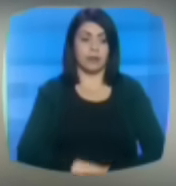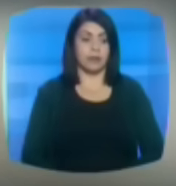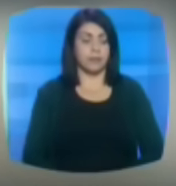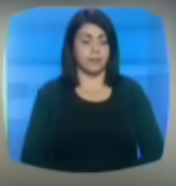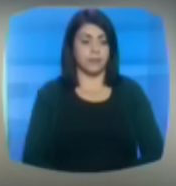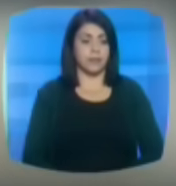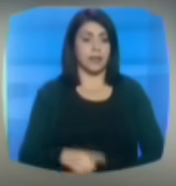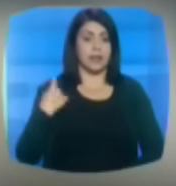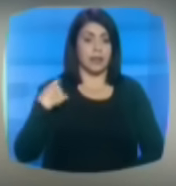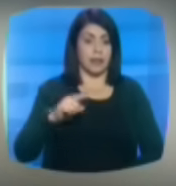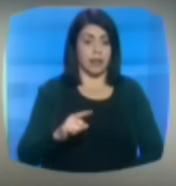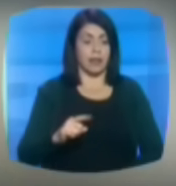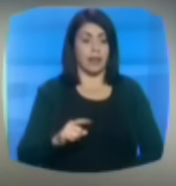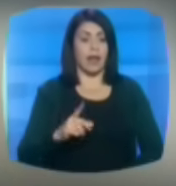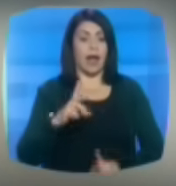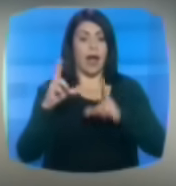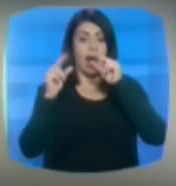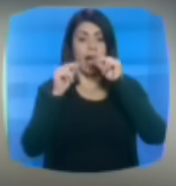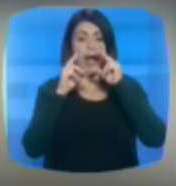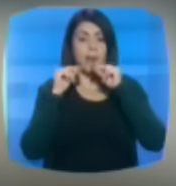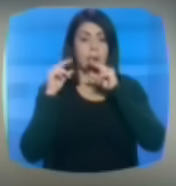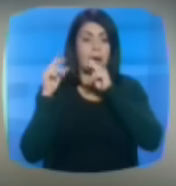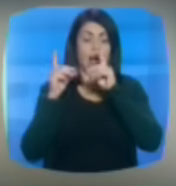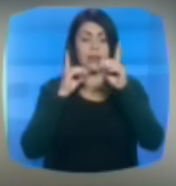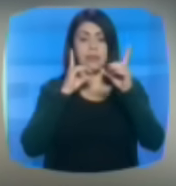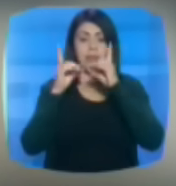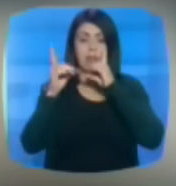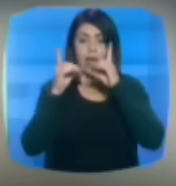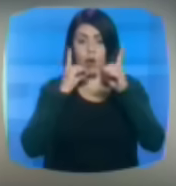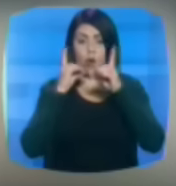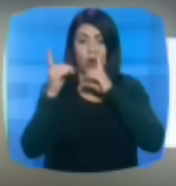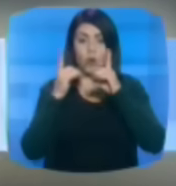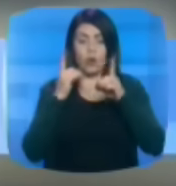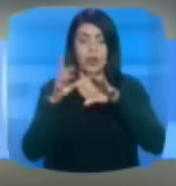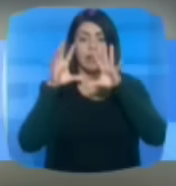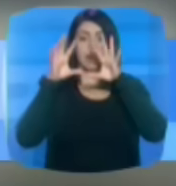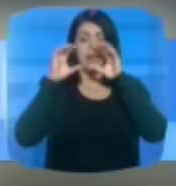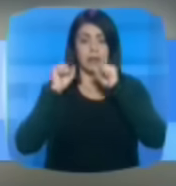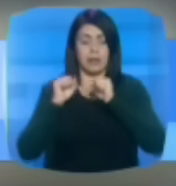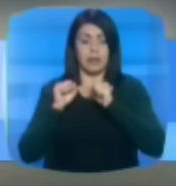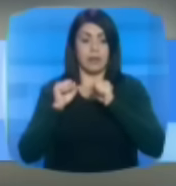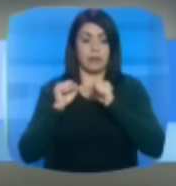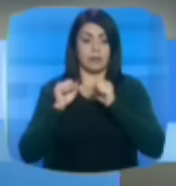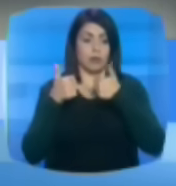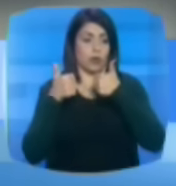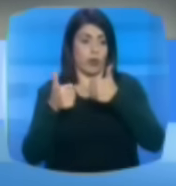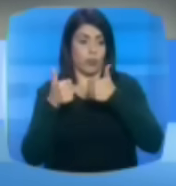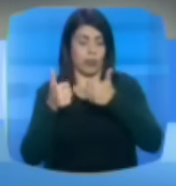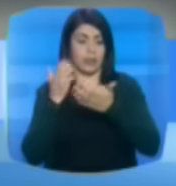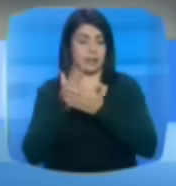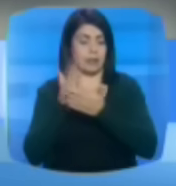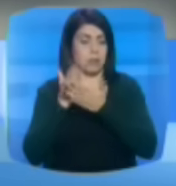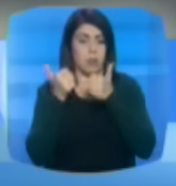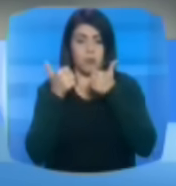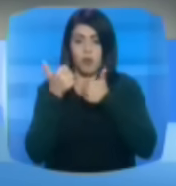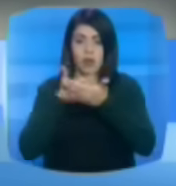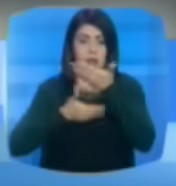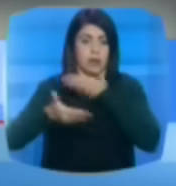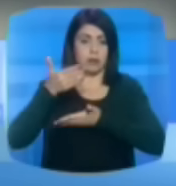con lo cual tendrá que hablar, dialogar, entenderse. Por las buenas, siempre por las